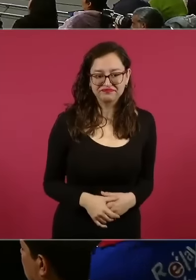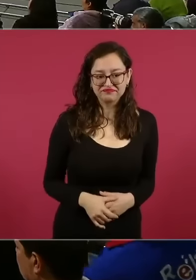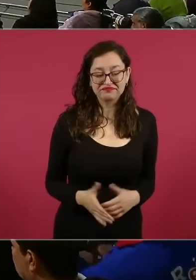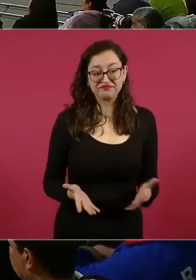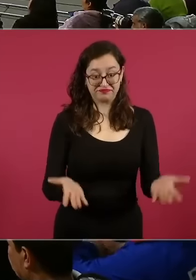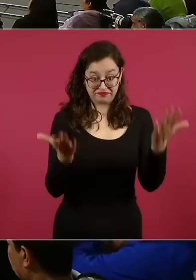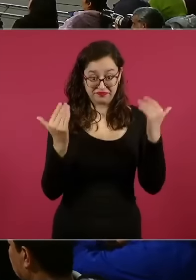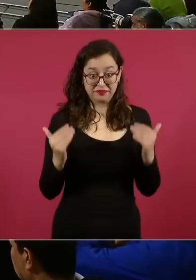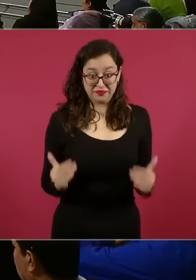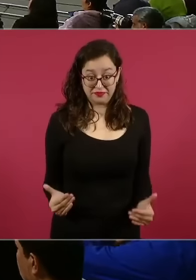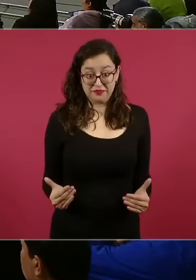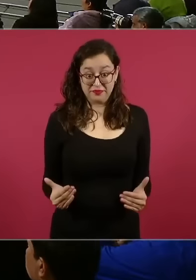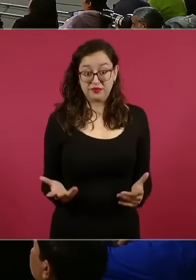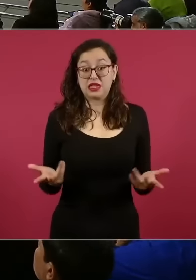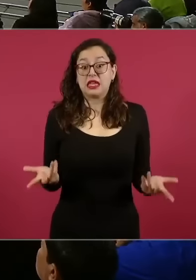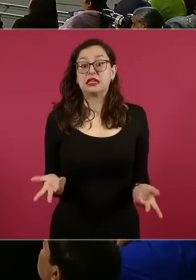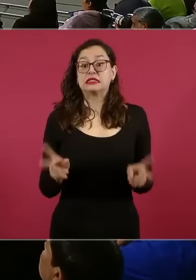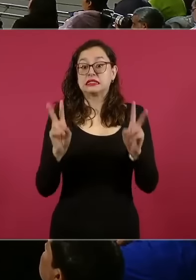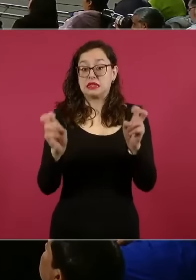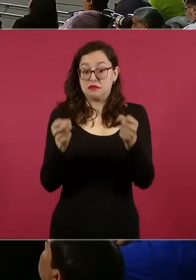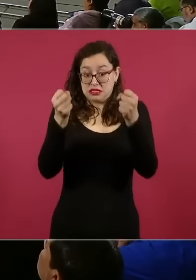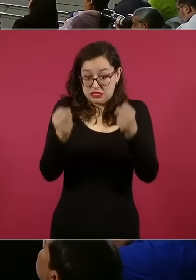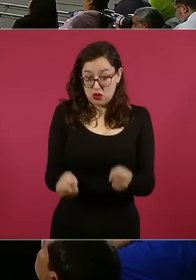Y estos son los resultados de seguridad: